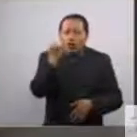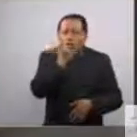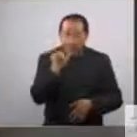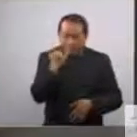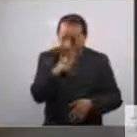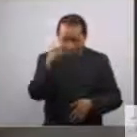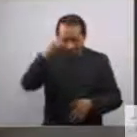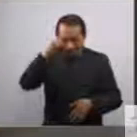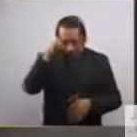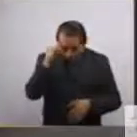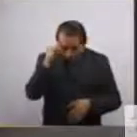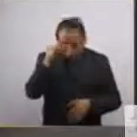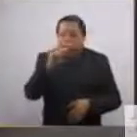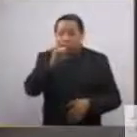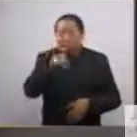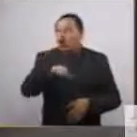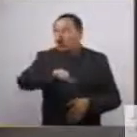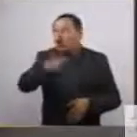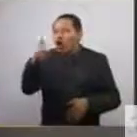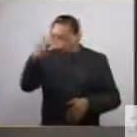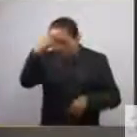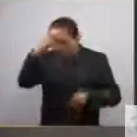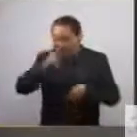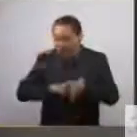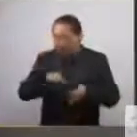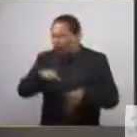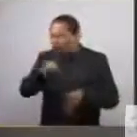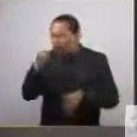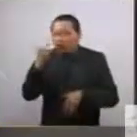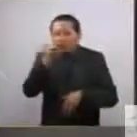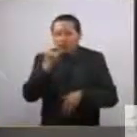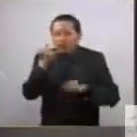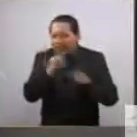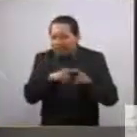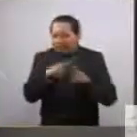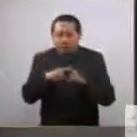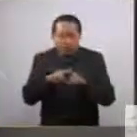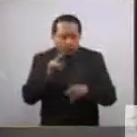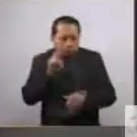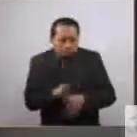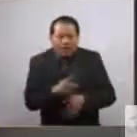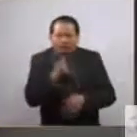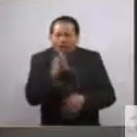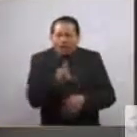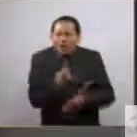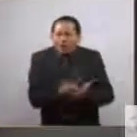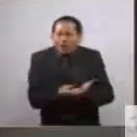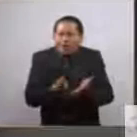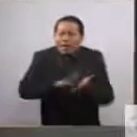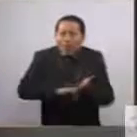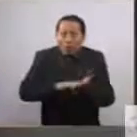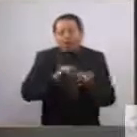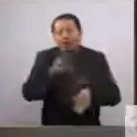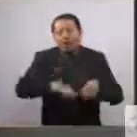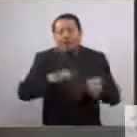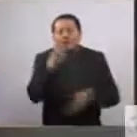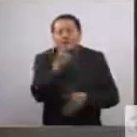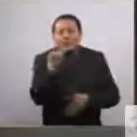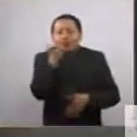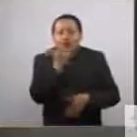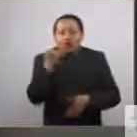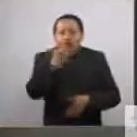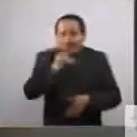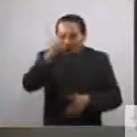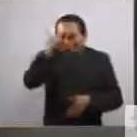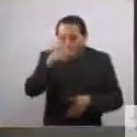ante extranjeros, algún otro idioma. Y es un orgullo ver que esos niños son bilingües o incluso trilingües. Por ello,